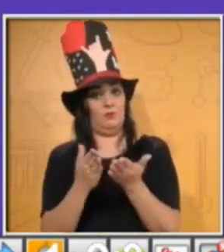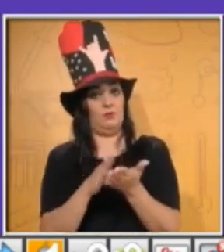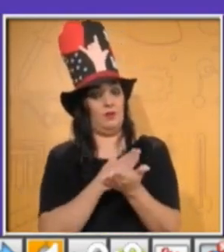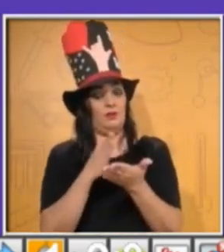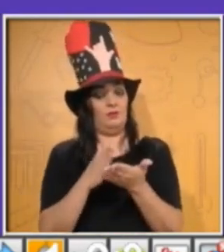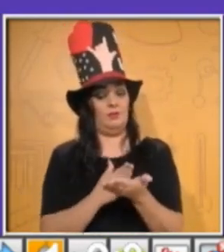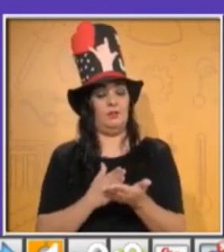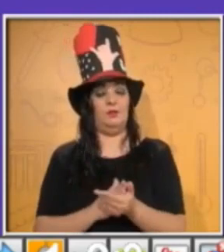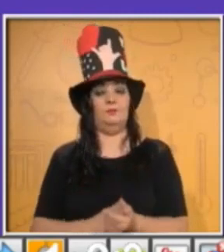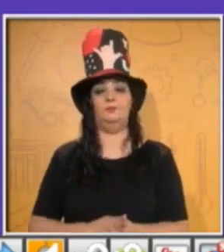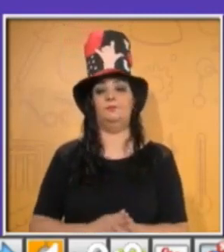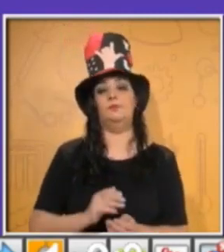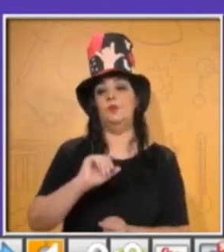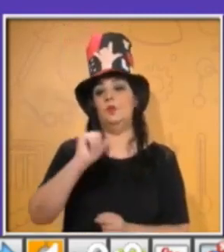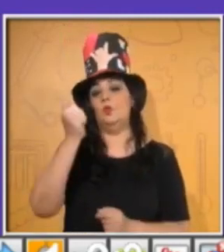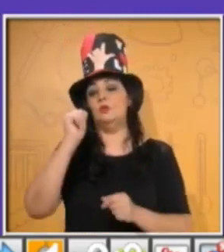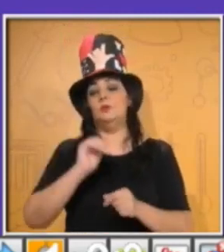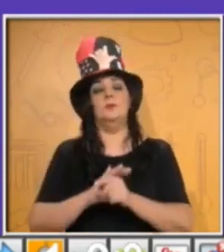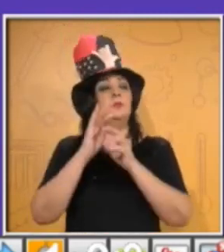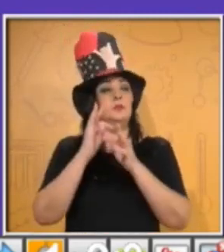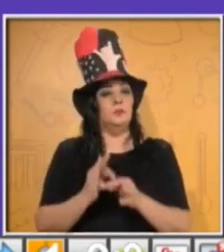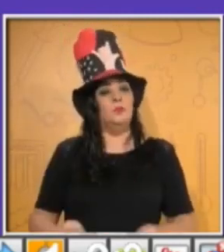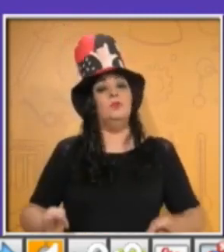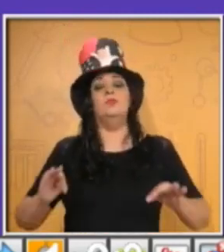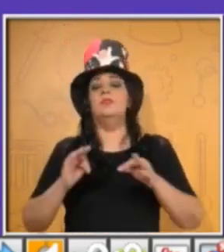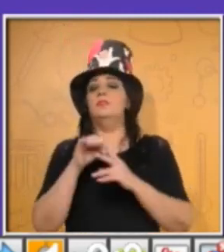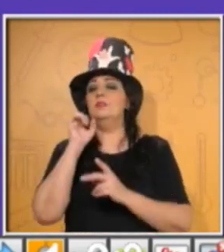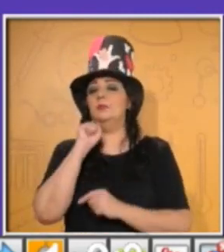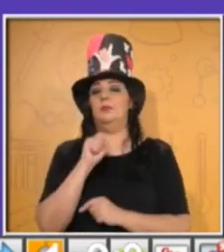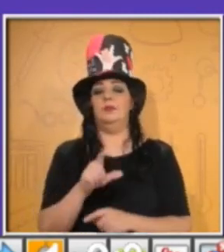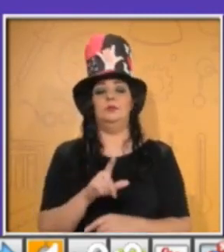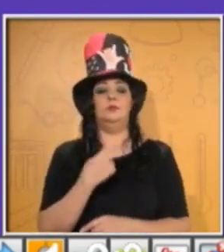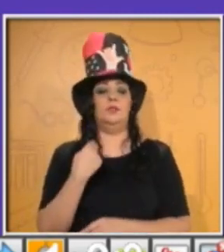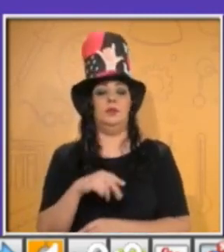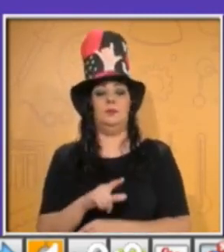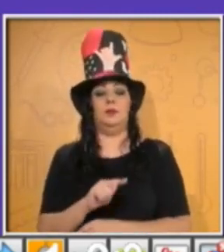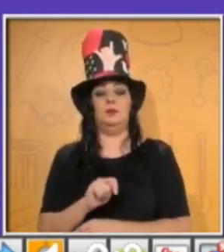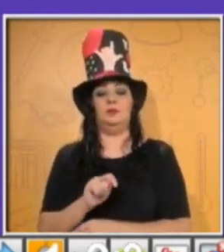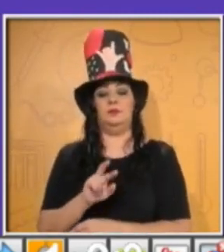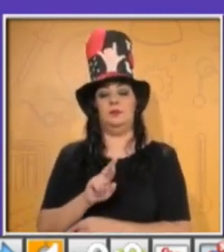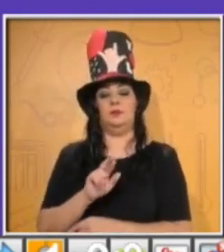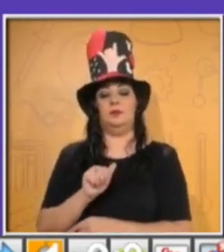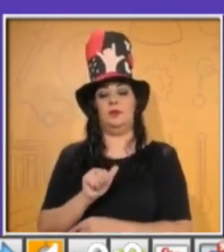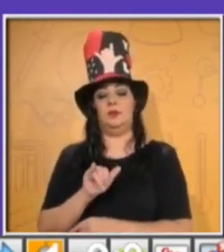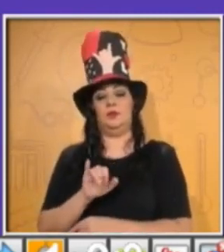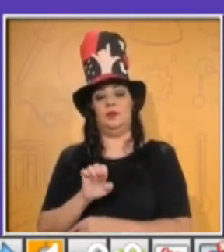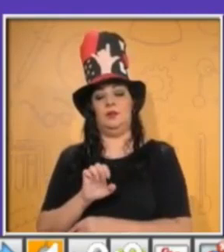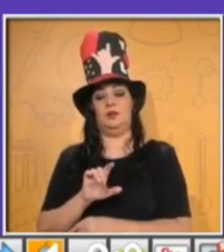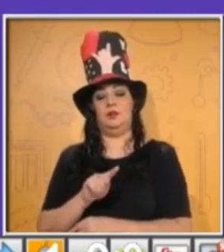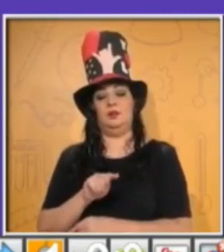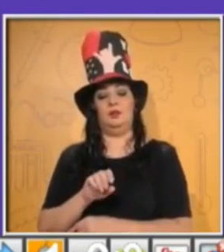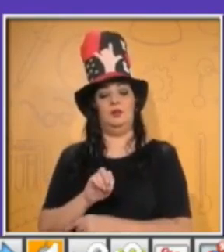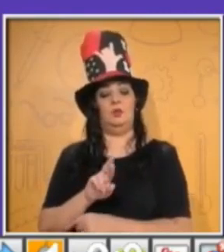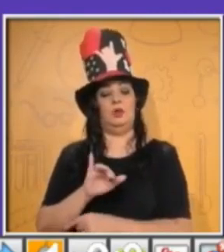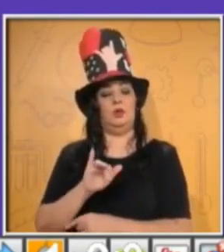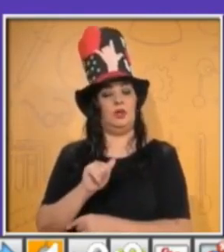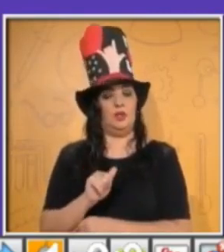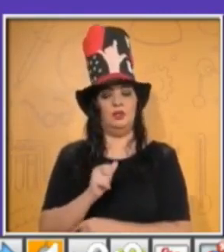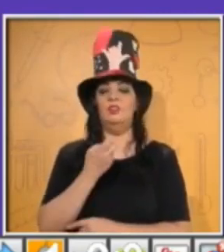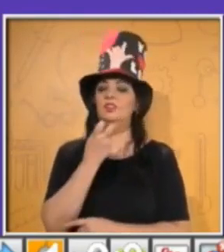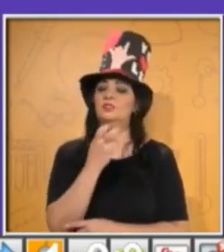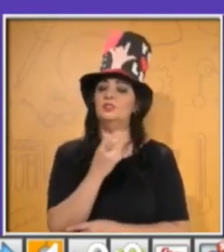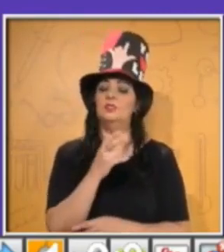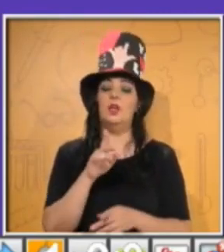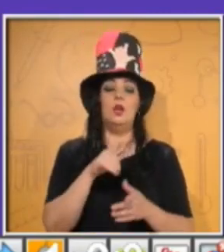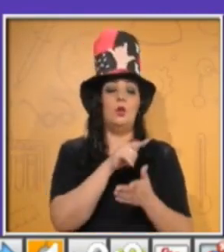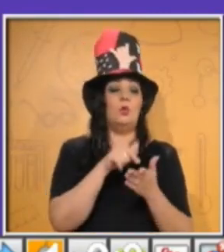Un concepto más importantísimo es la trayectoria. La trayectoria es la línea descrita o recorrido que se sigue